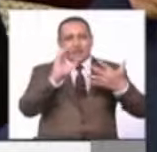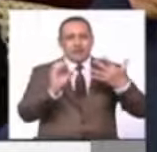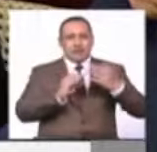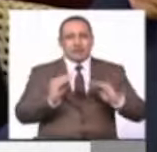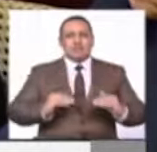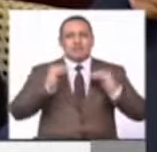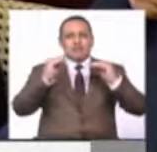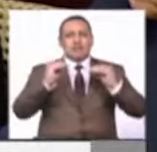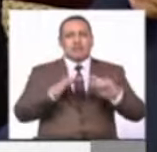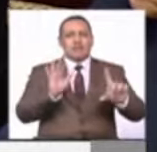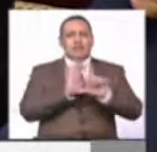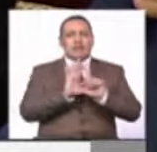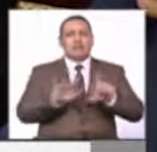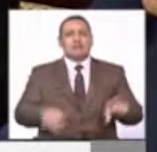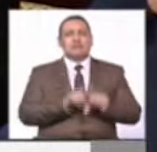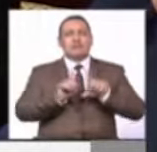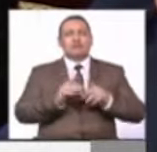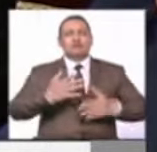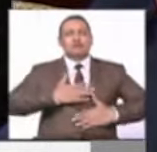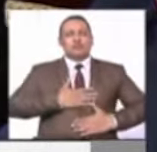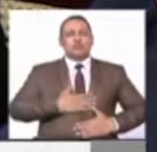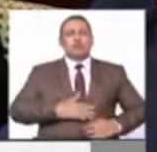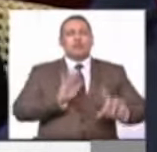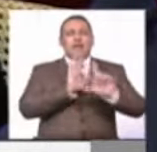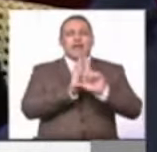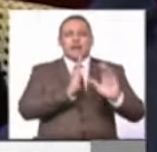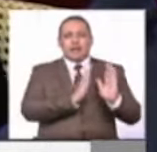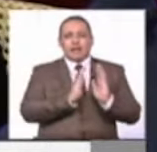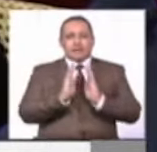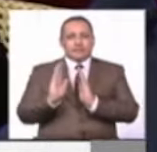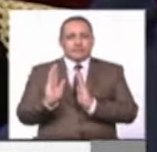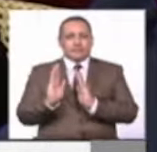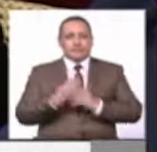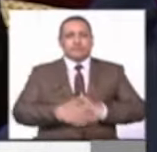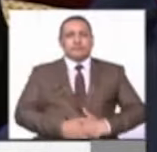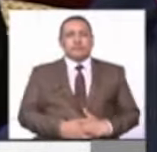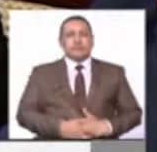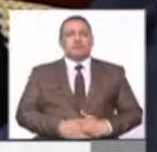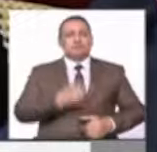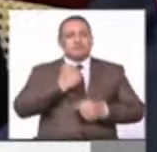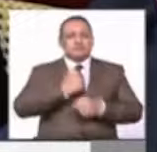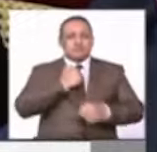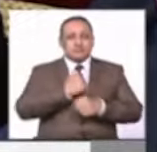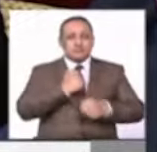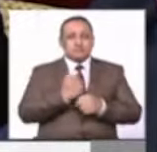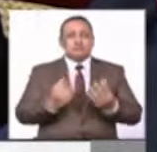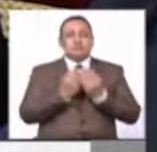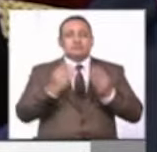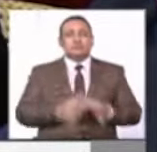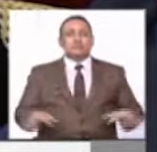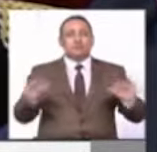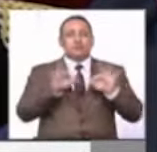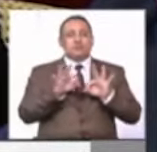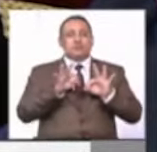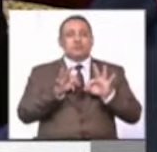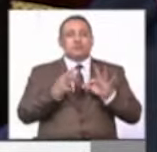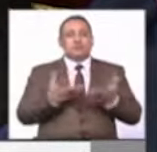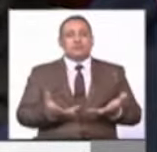jurídicas de nuestro ordenamiento legal una función muy importante